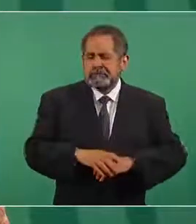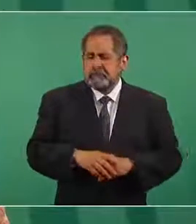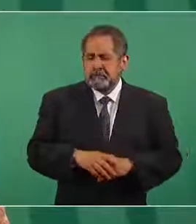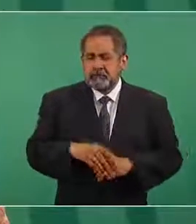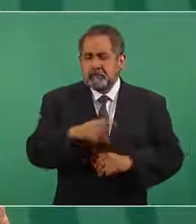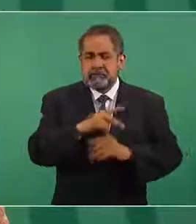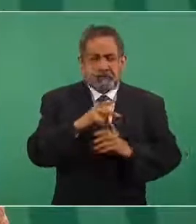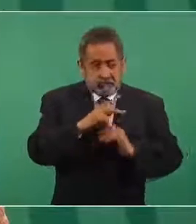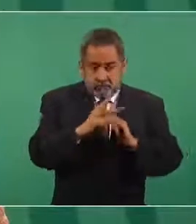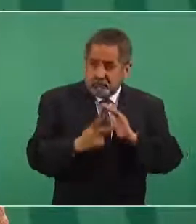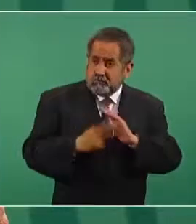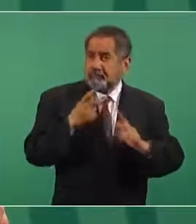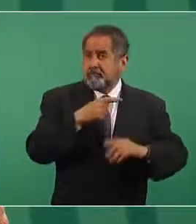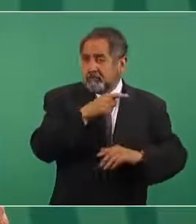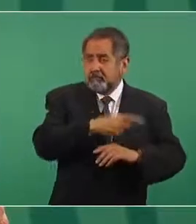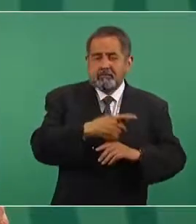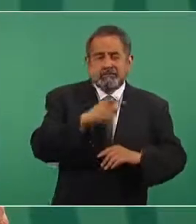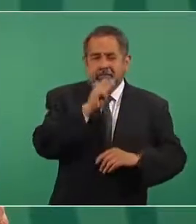reconstruir